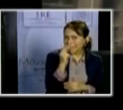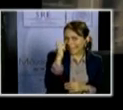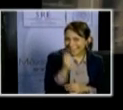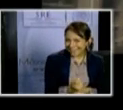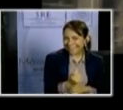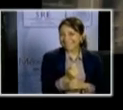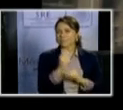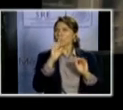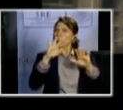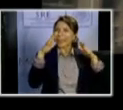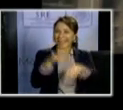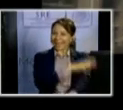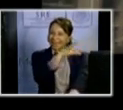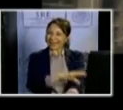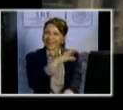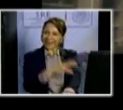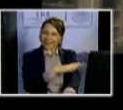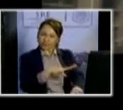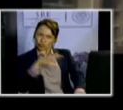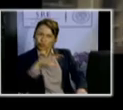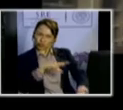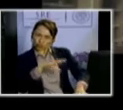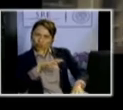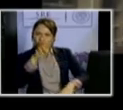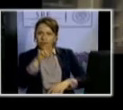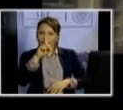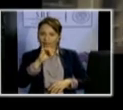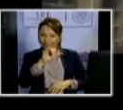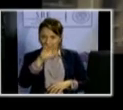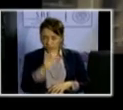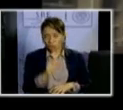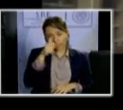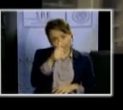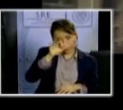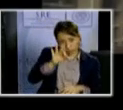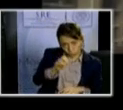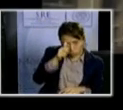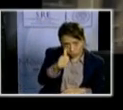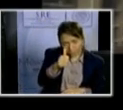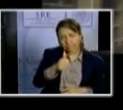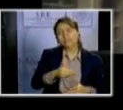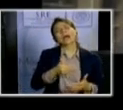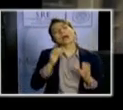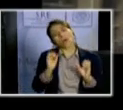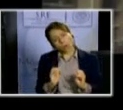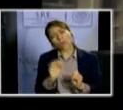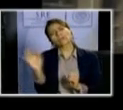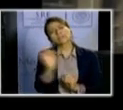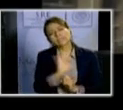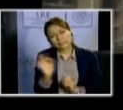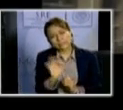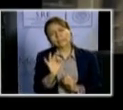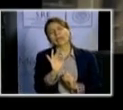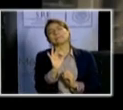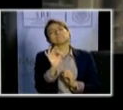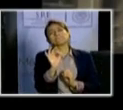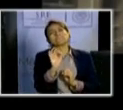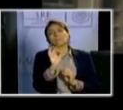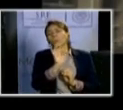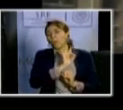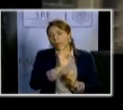irradiamiento forzativo de 2.6, o seguir una trayectoria inercial hacia un escenario de emisiones no